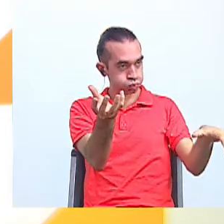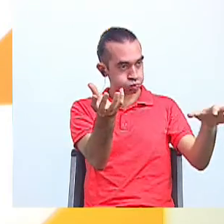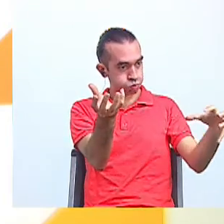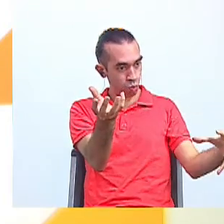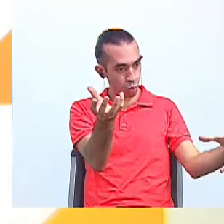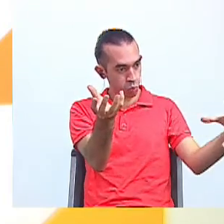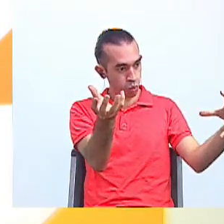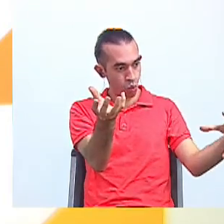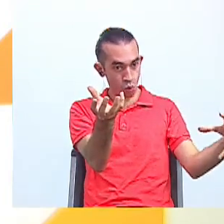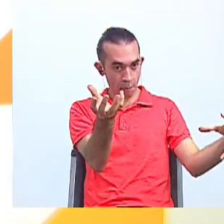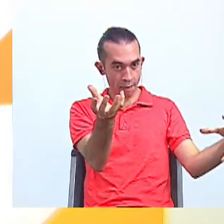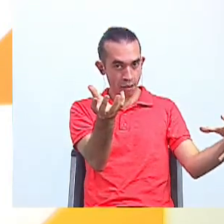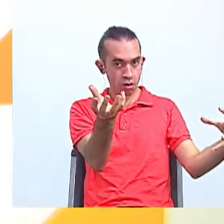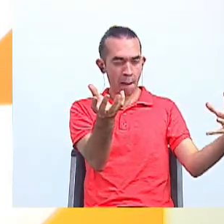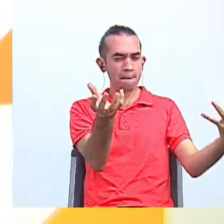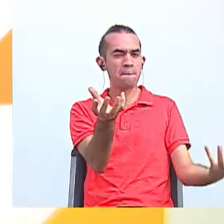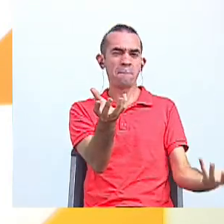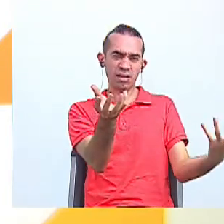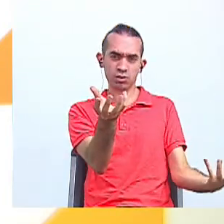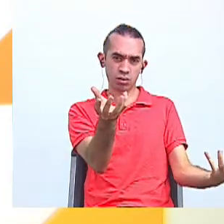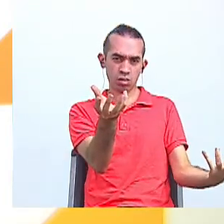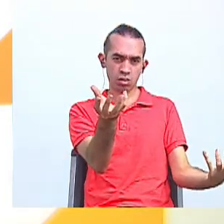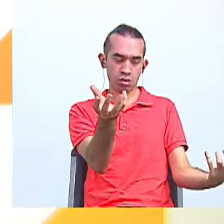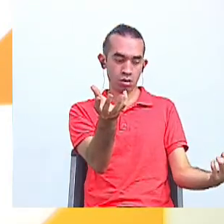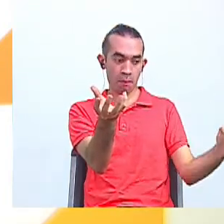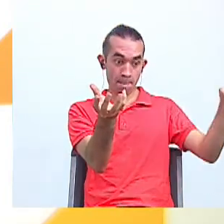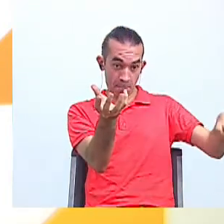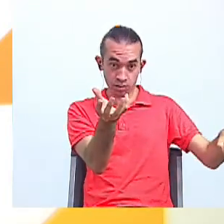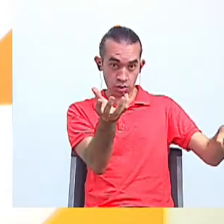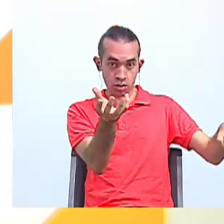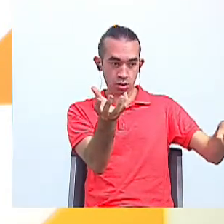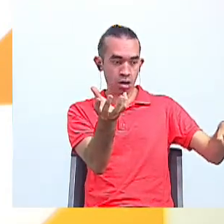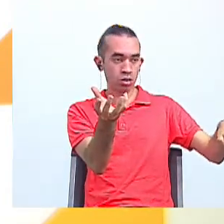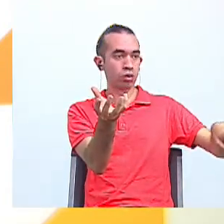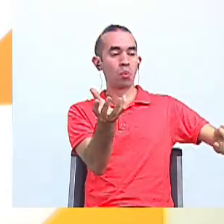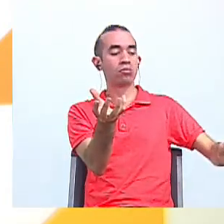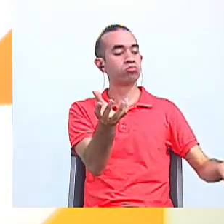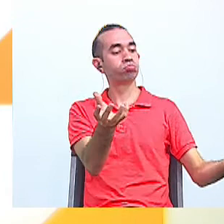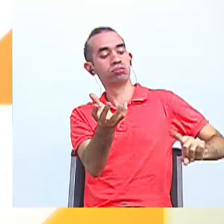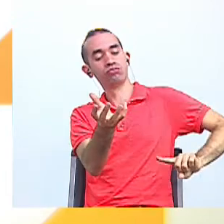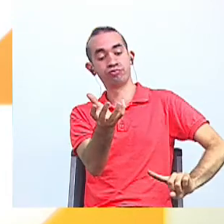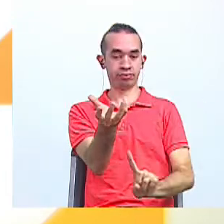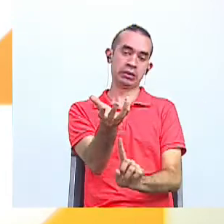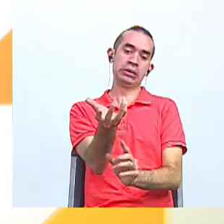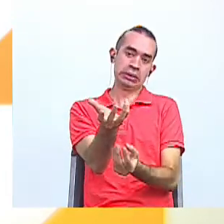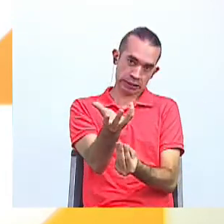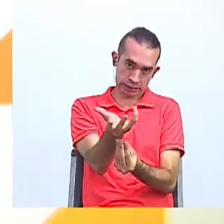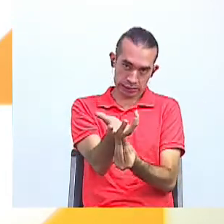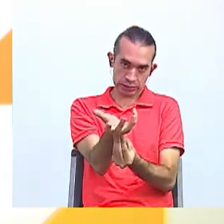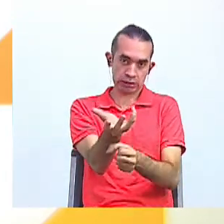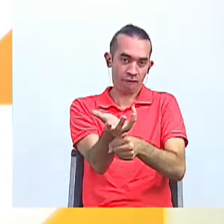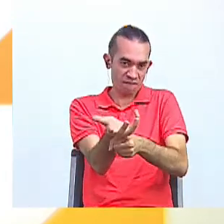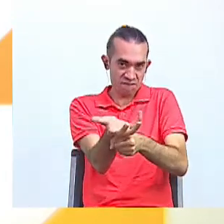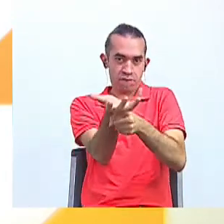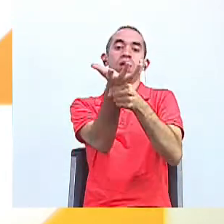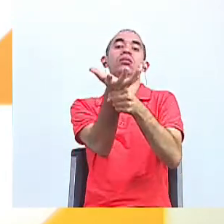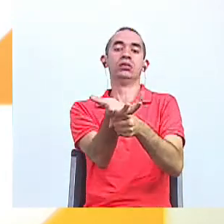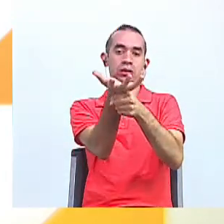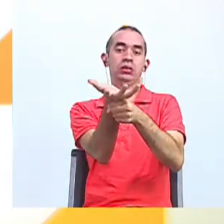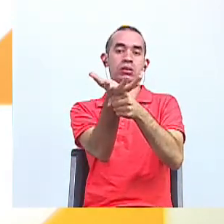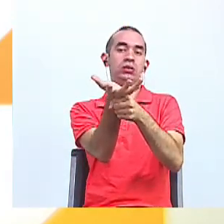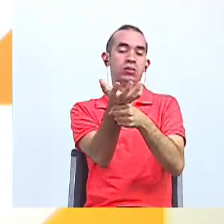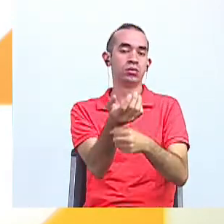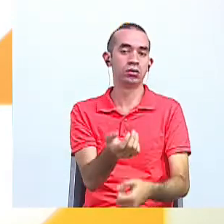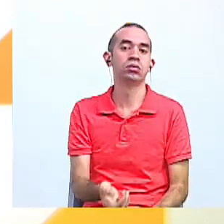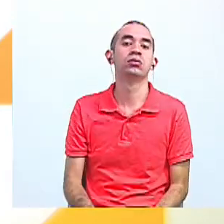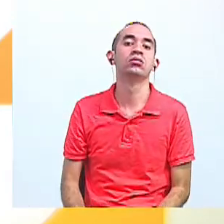empuje vertical y ascendente de igual magnitud que el peso del volumen desalojado por ese cuerpo. Por